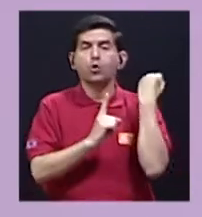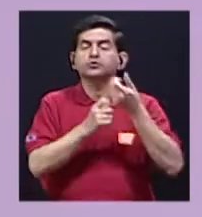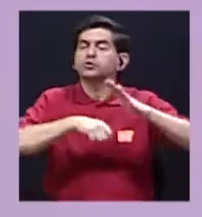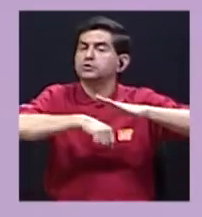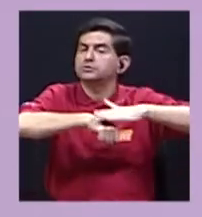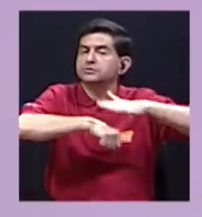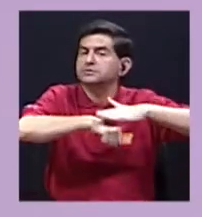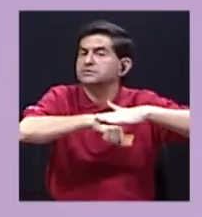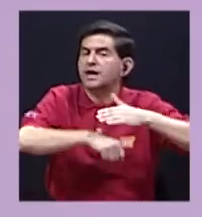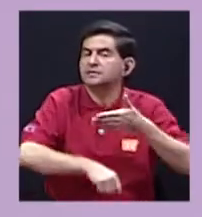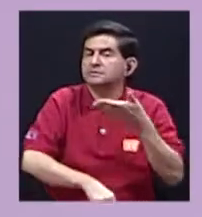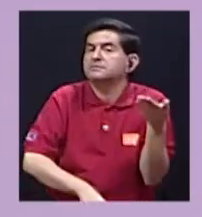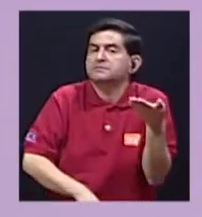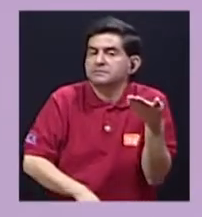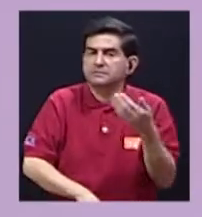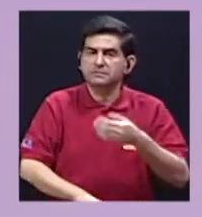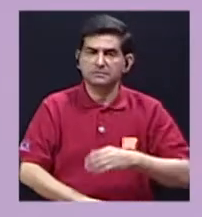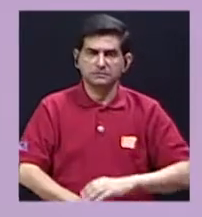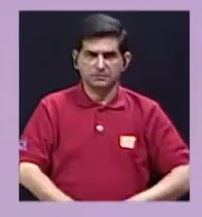que